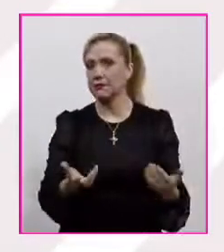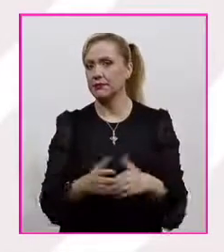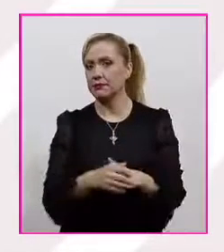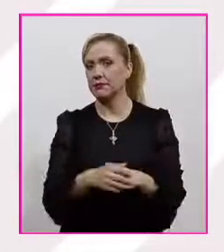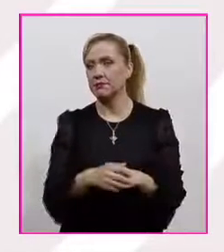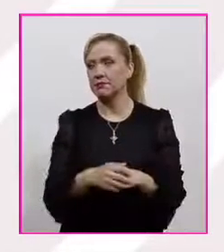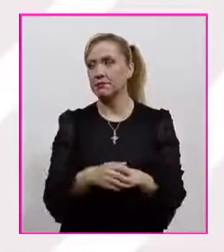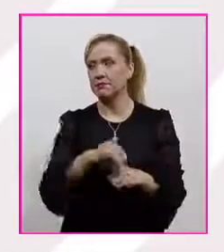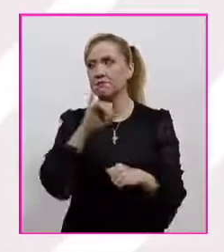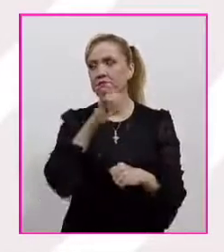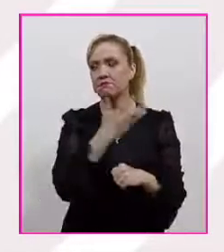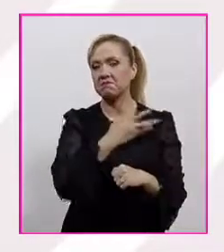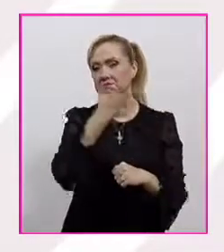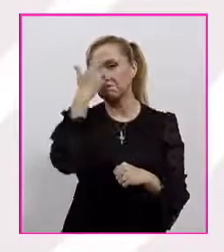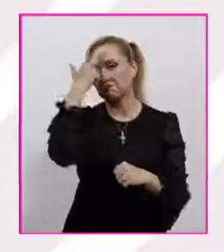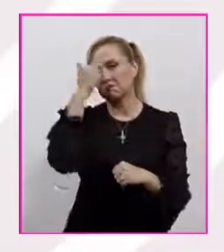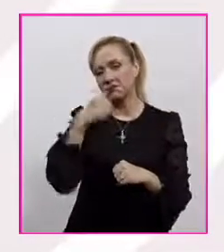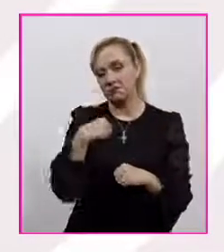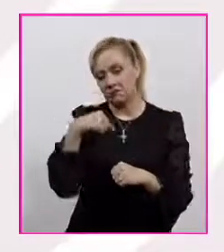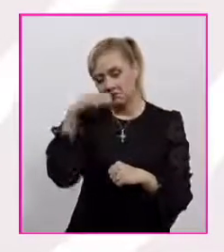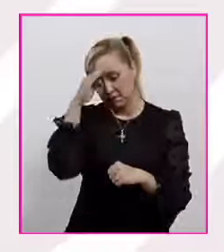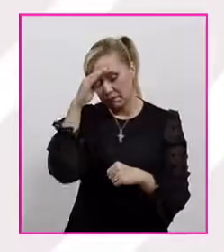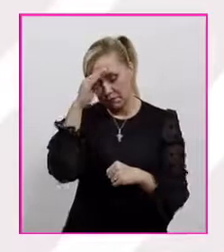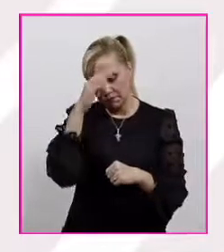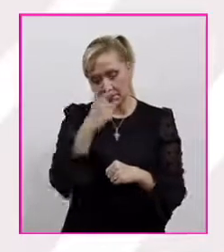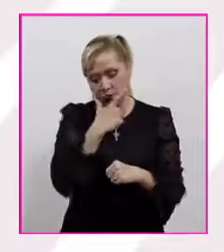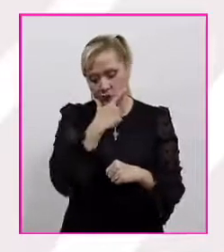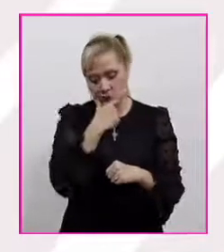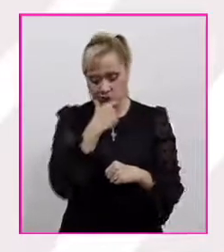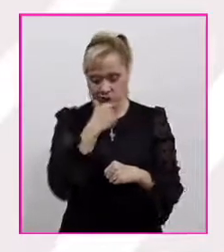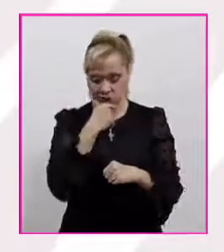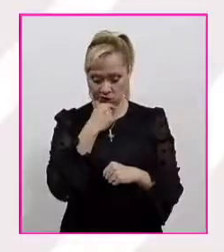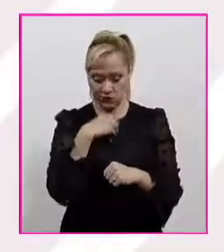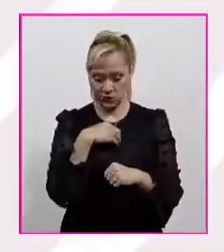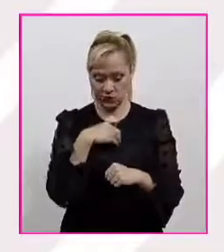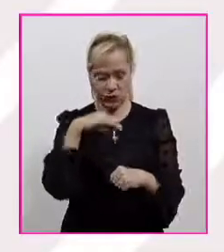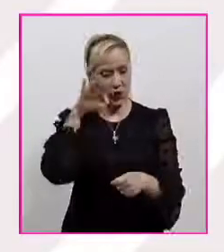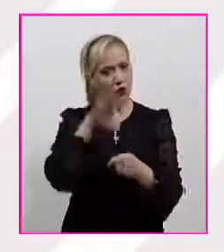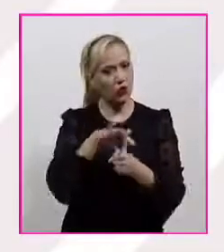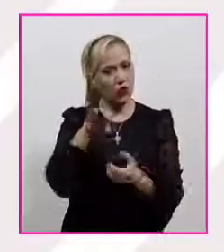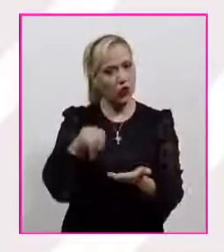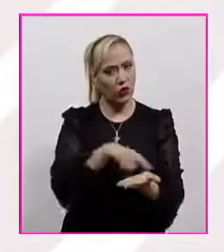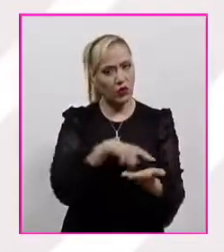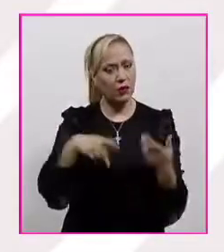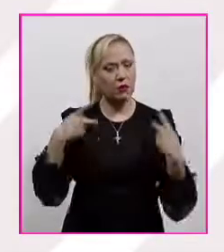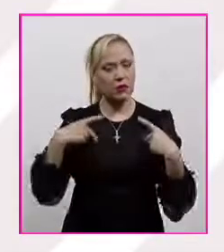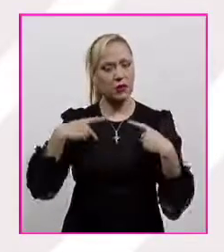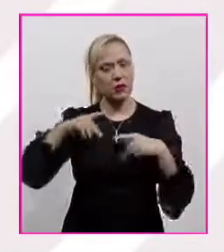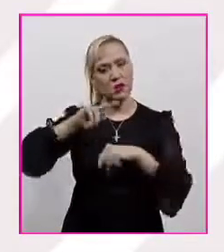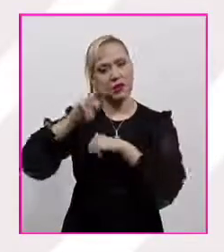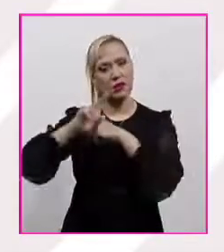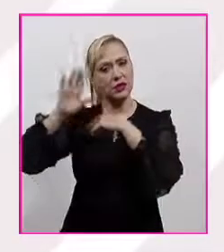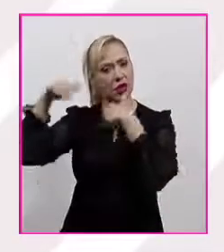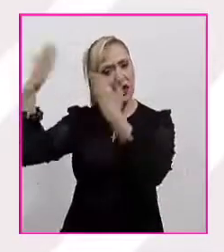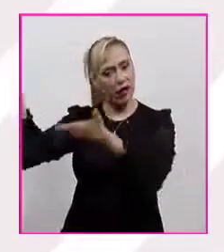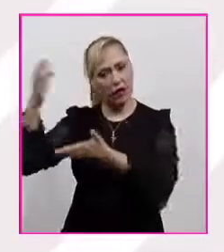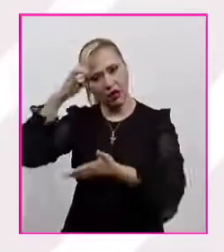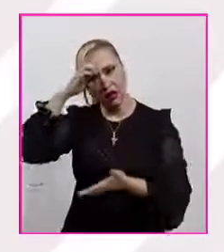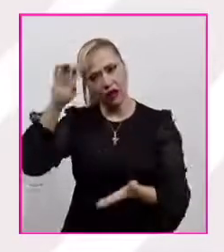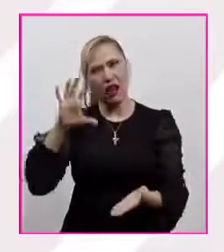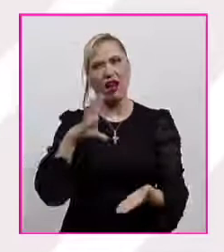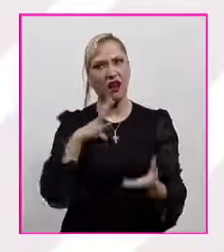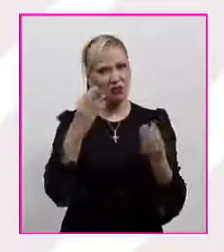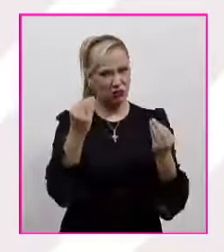Sí, y ¿sabes qué pensaba yo ahorita que dijiste lo de votar para las personas extranjeras? Existen todavía un montón